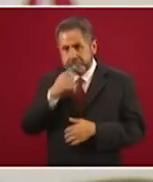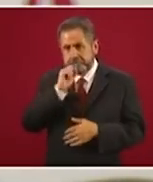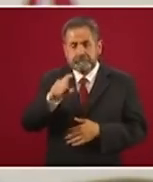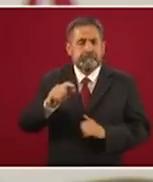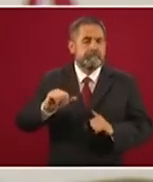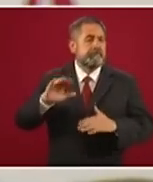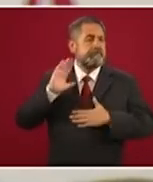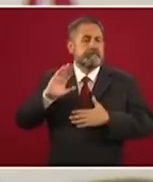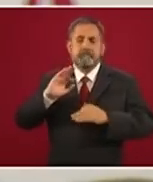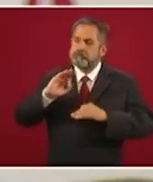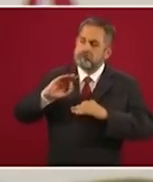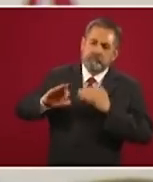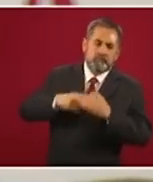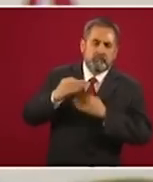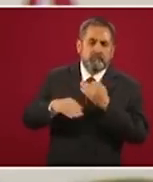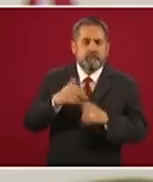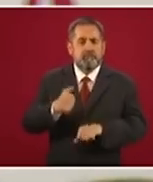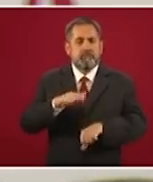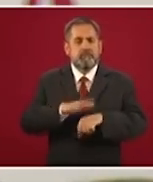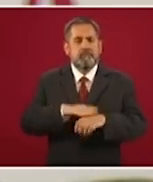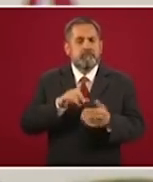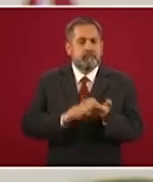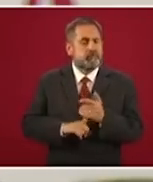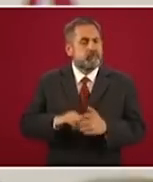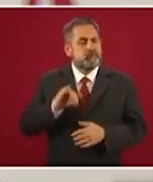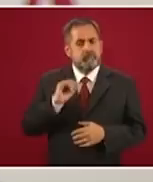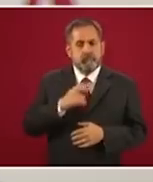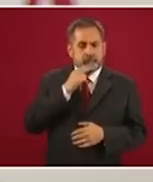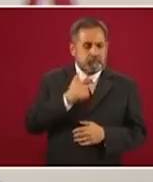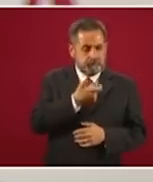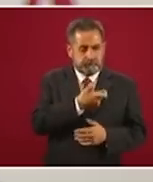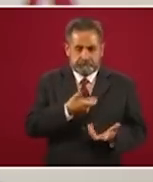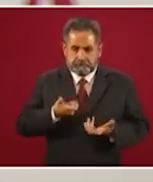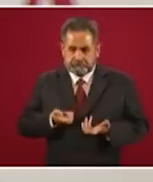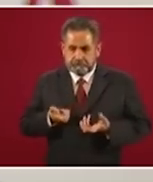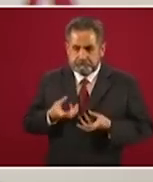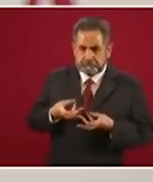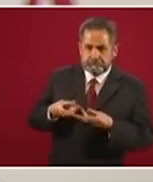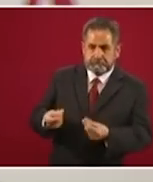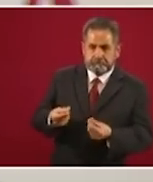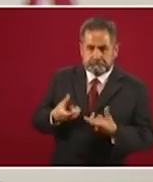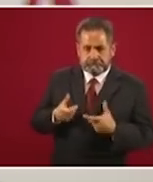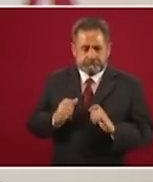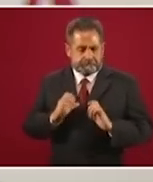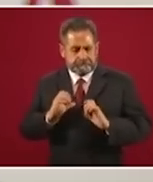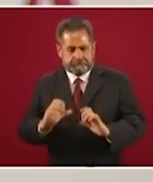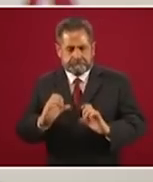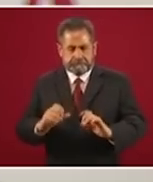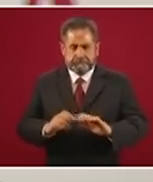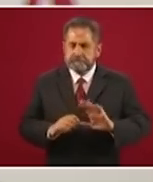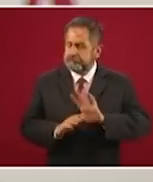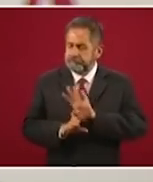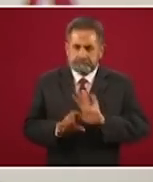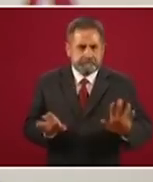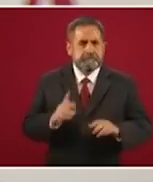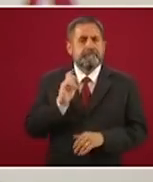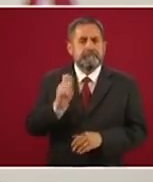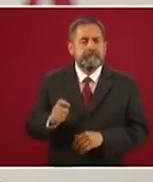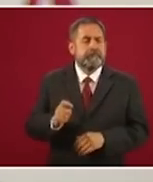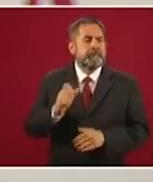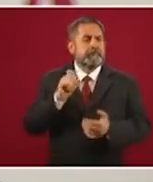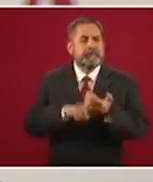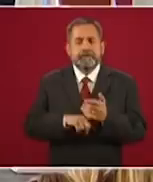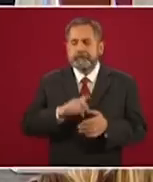este es de toda la administración, de usarlos de manera cuidadosa, cerrándole el paso de forma absoluta a